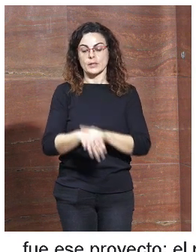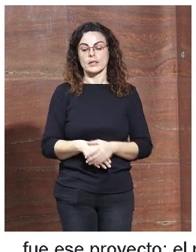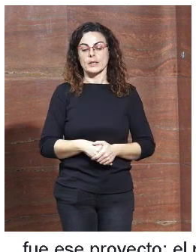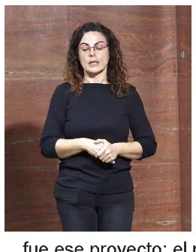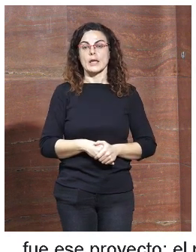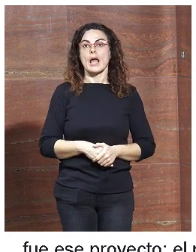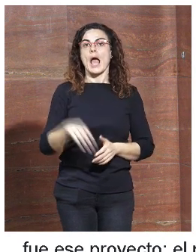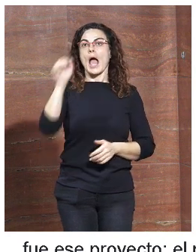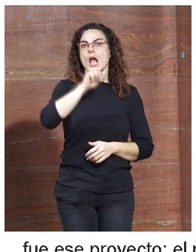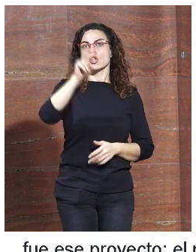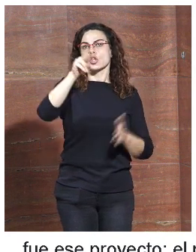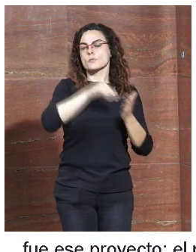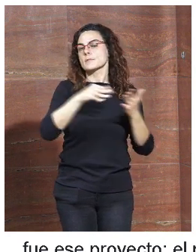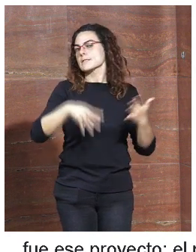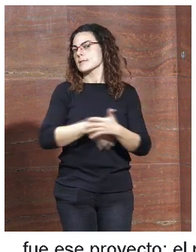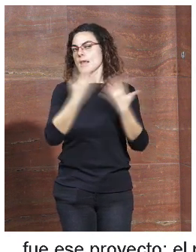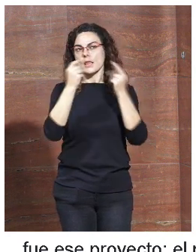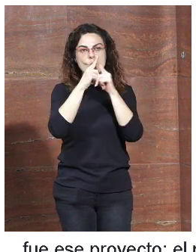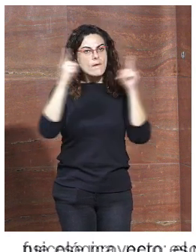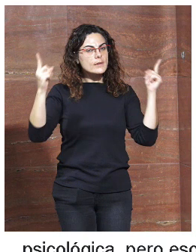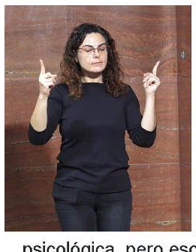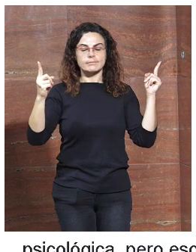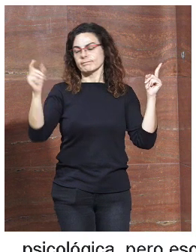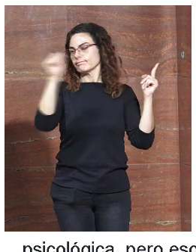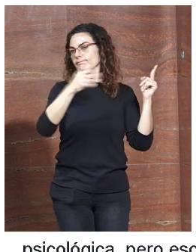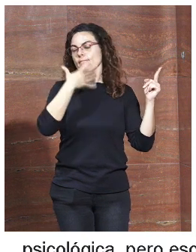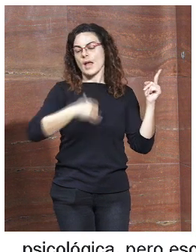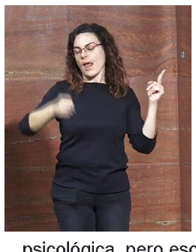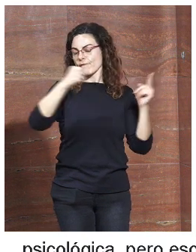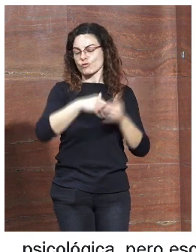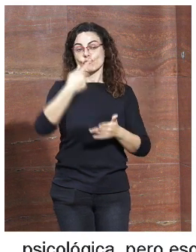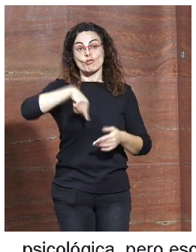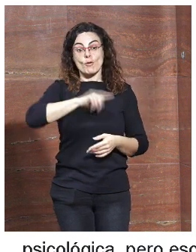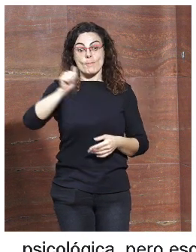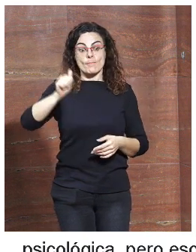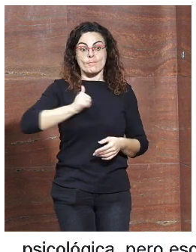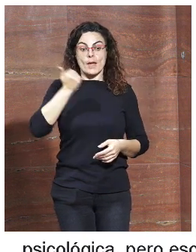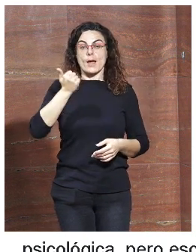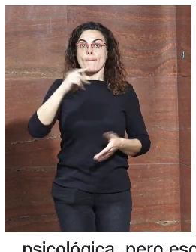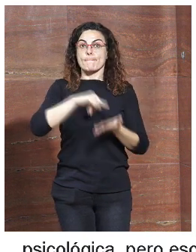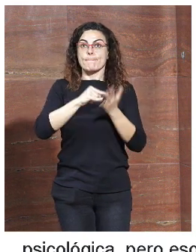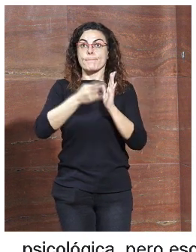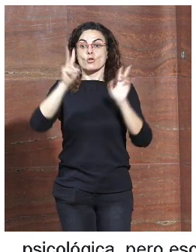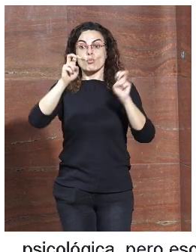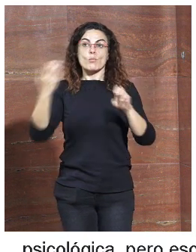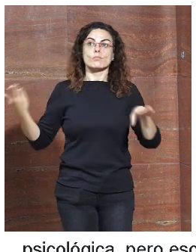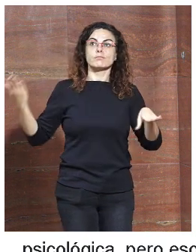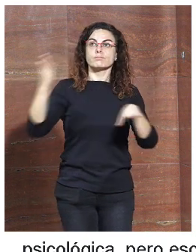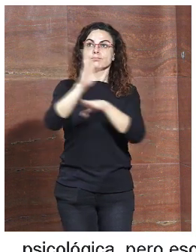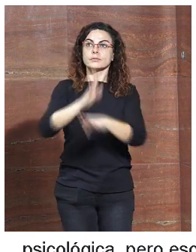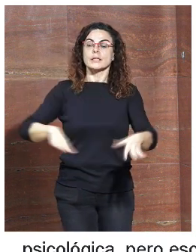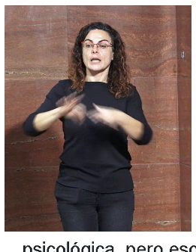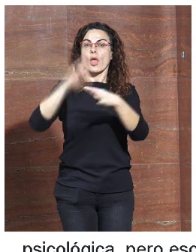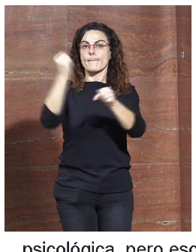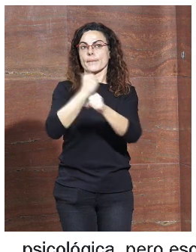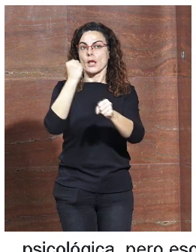que el 2019 fue un año fantástico. Tenemos la oportunidad de presentar otro proyecto nuevo enfocado al